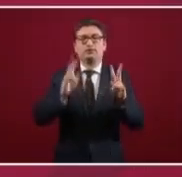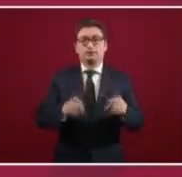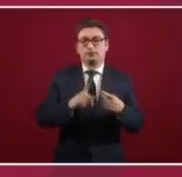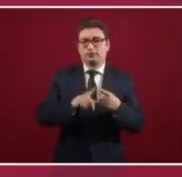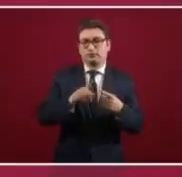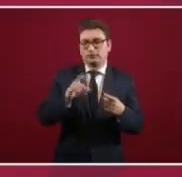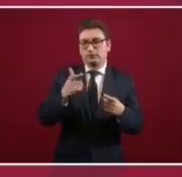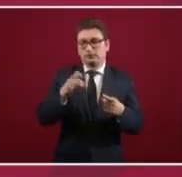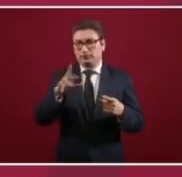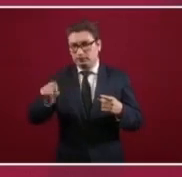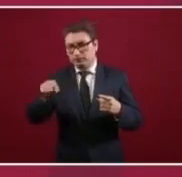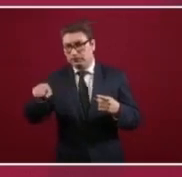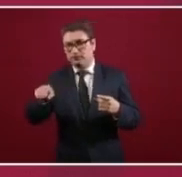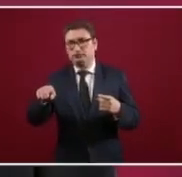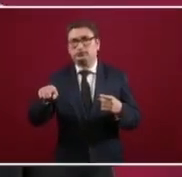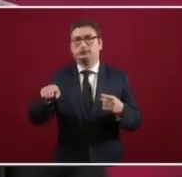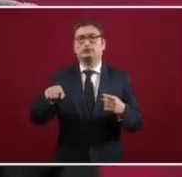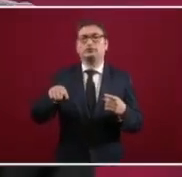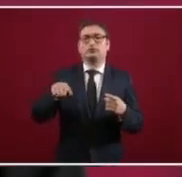fiscalía